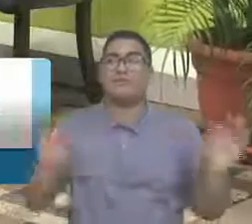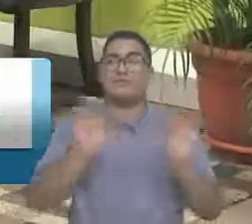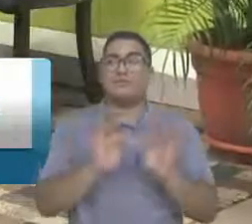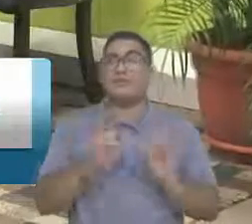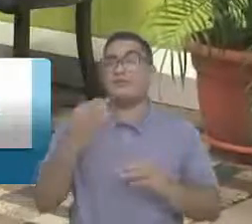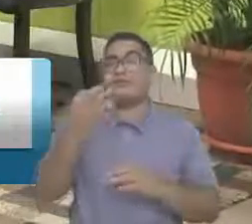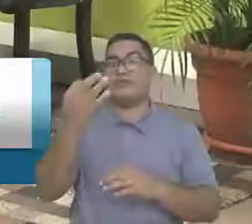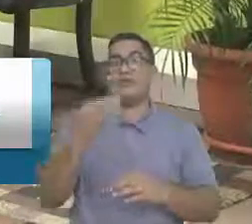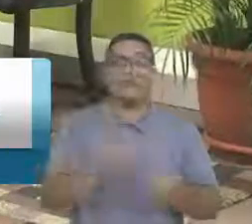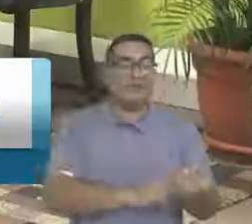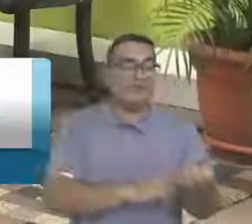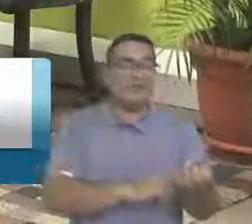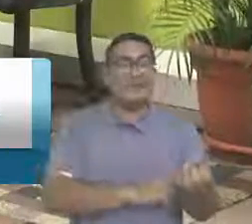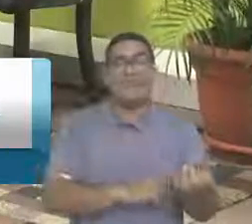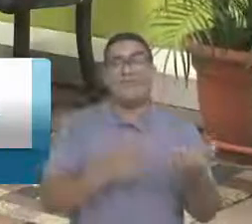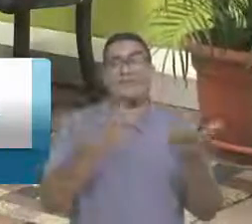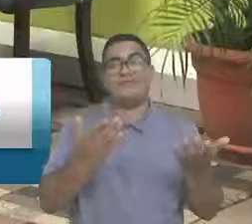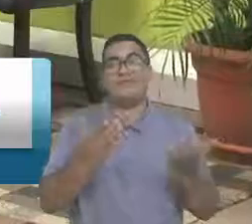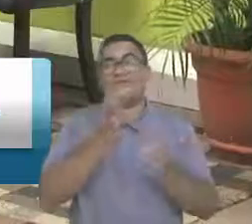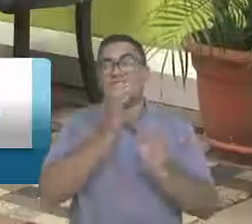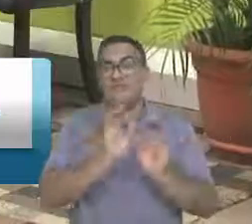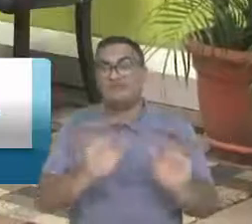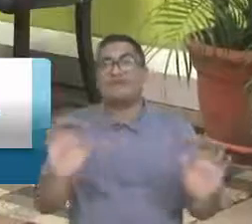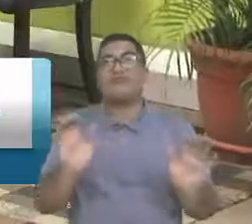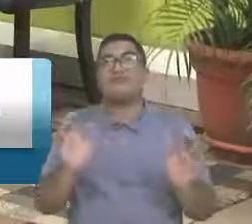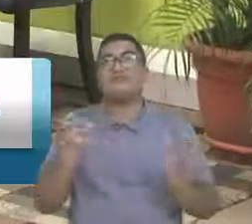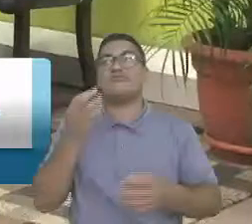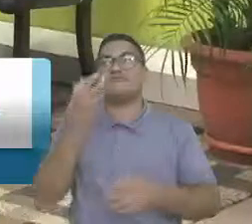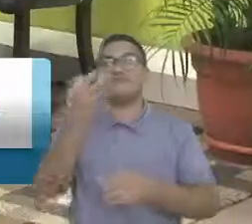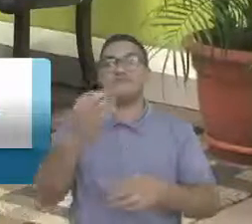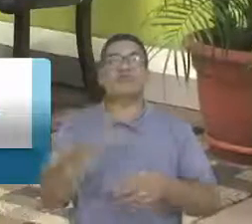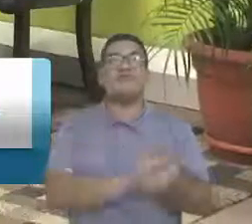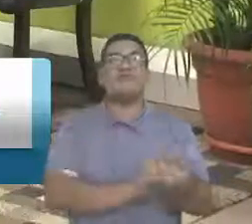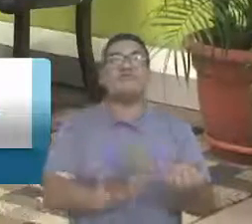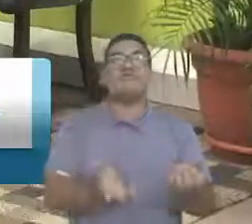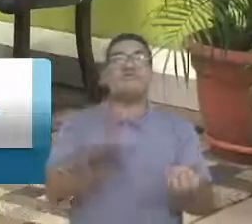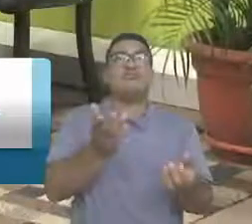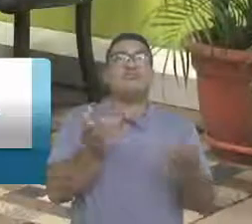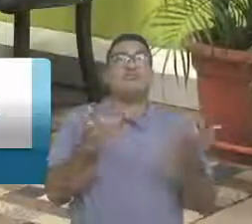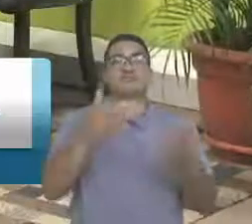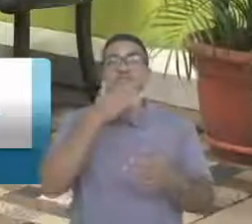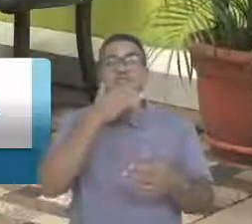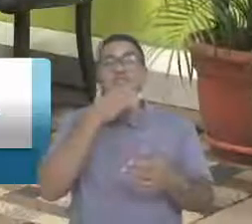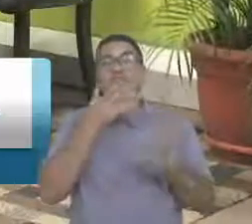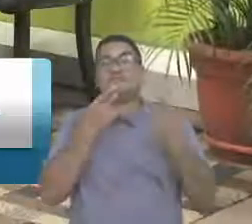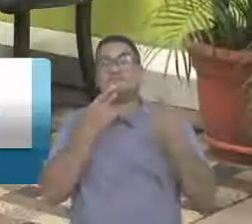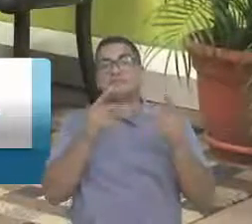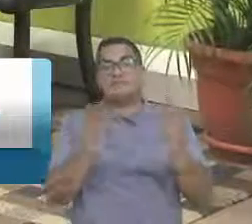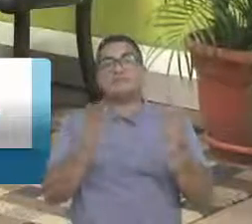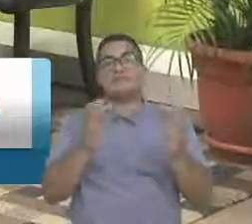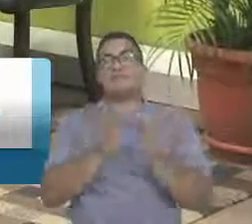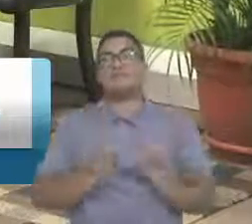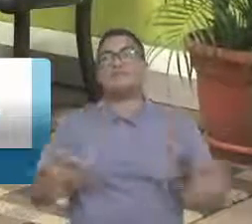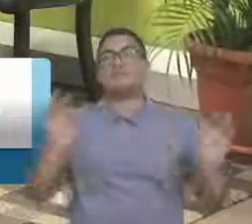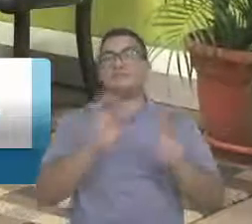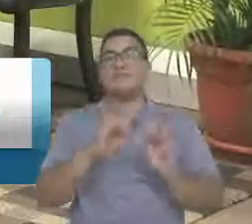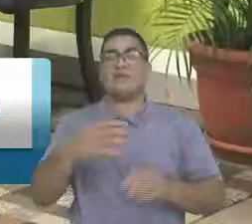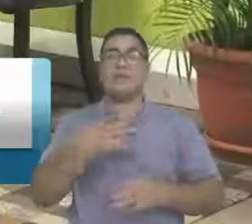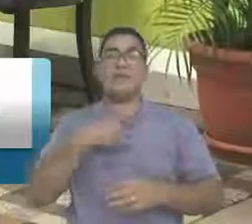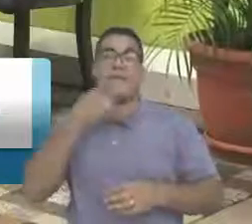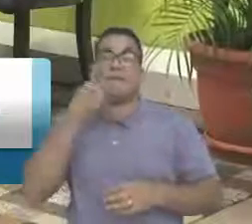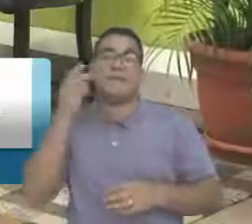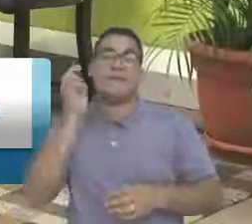un paciente diabético, está difícil, un paciente hipertenso. No coman dulce. Claro, es difícil, pero todo depende de nosotros como